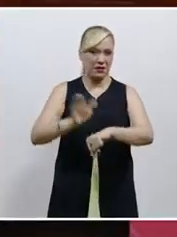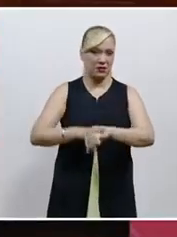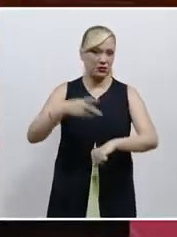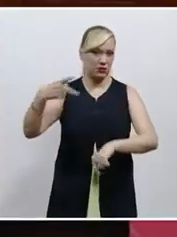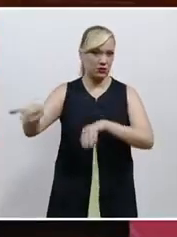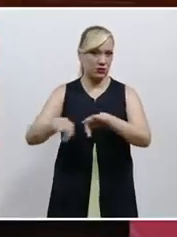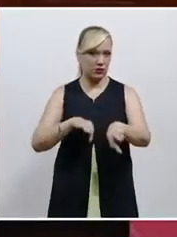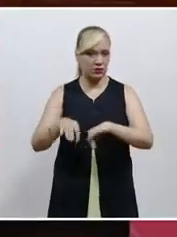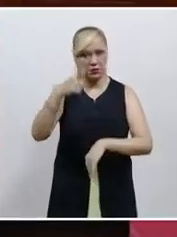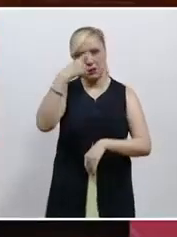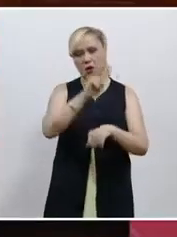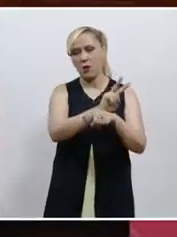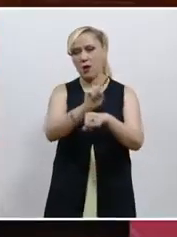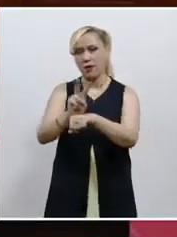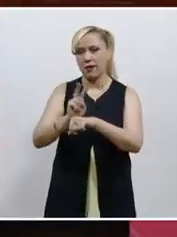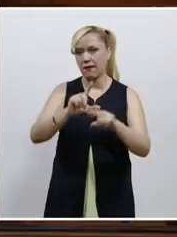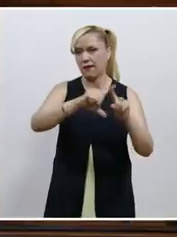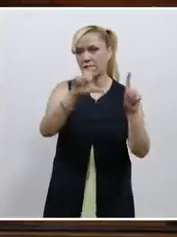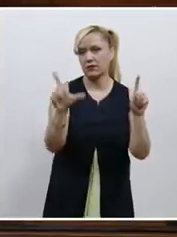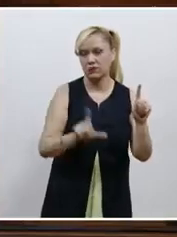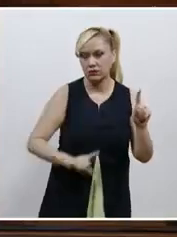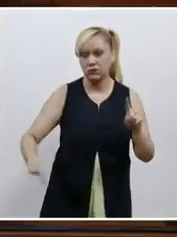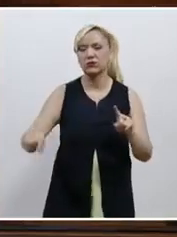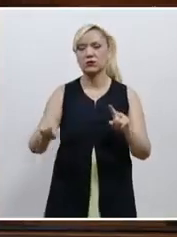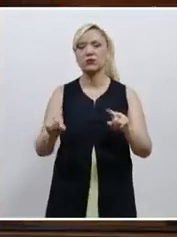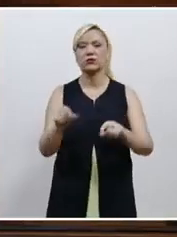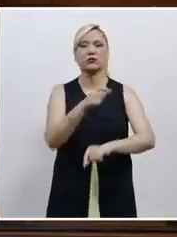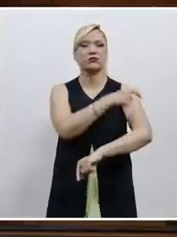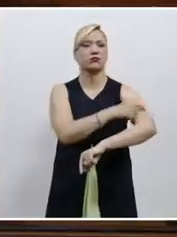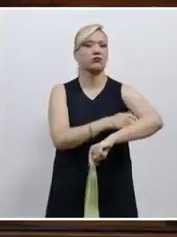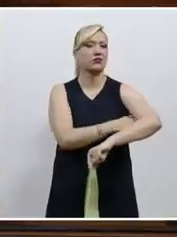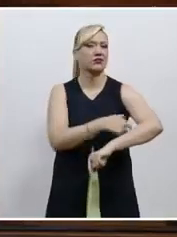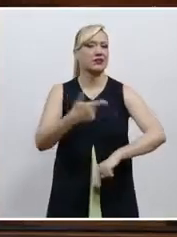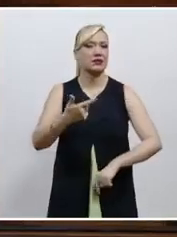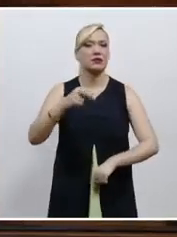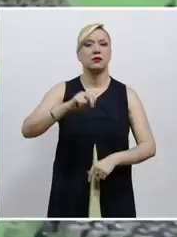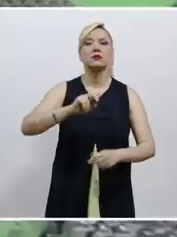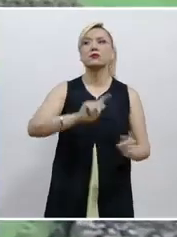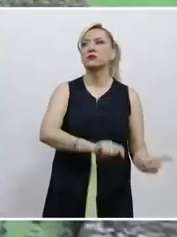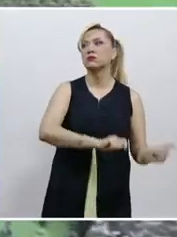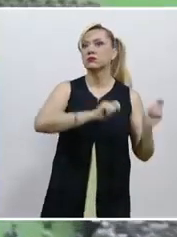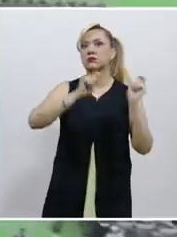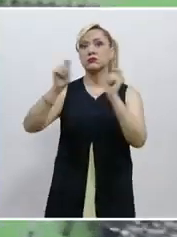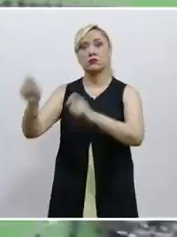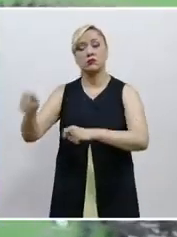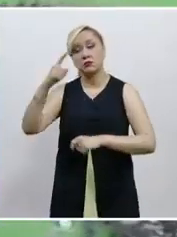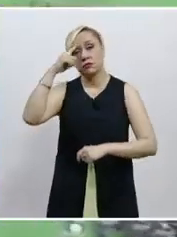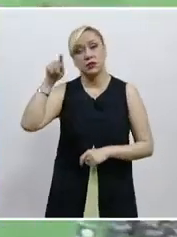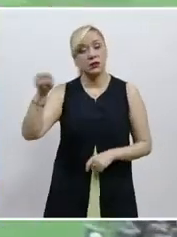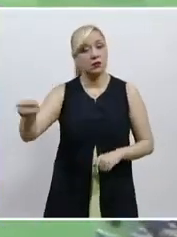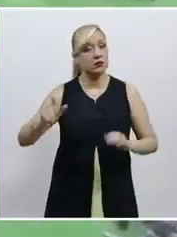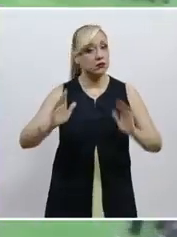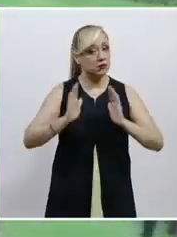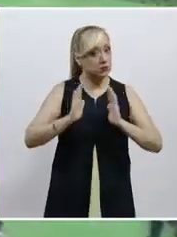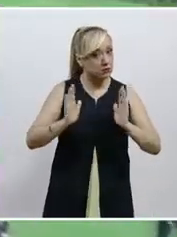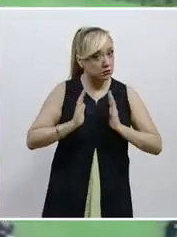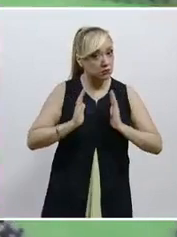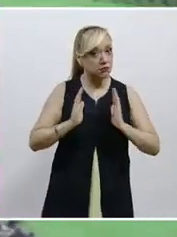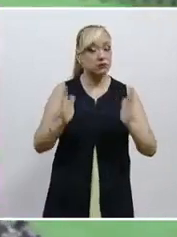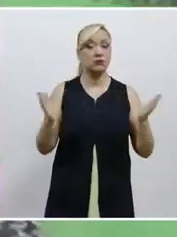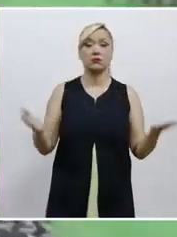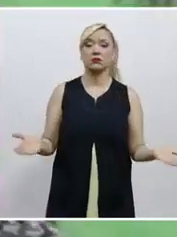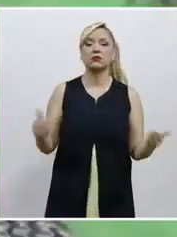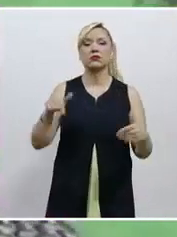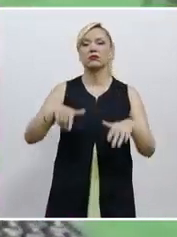Federal y de la Guardia Nacional, que trasladaban el control operativo y administrativo de esta última corporación a la Secretaría de la Defensa,